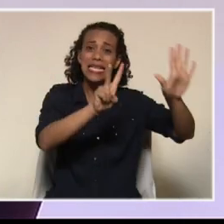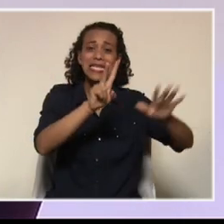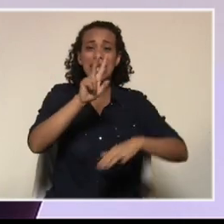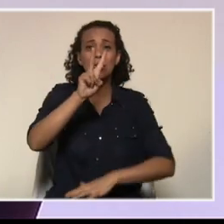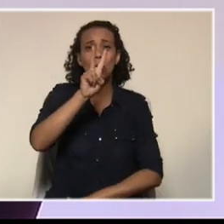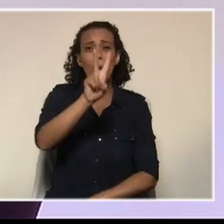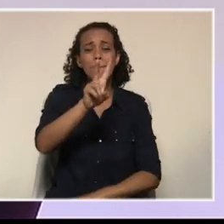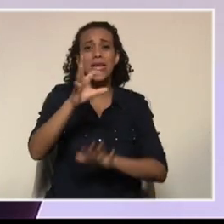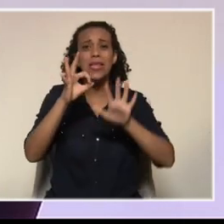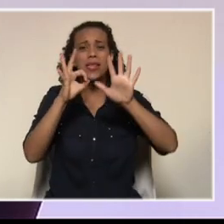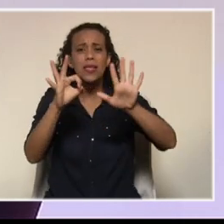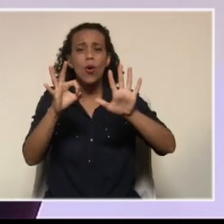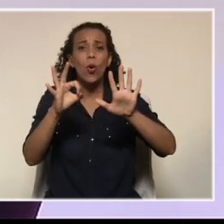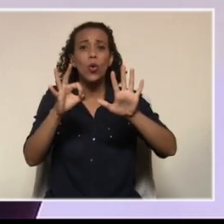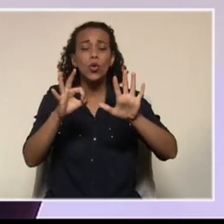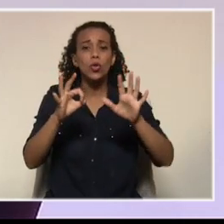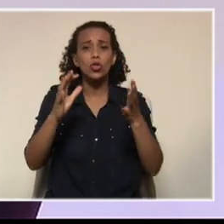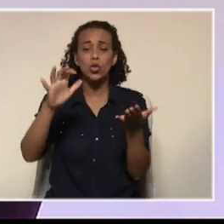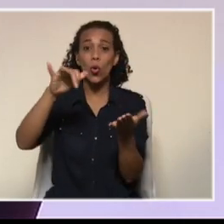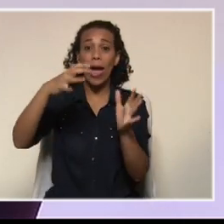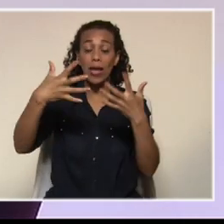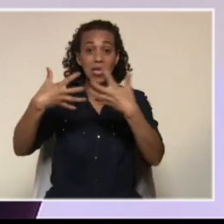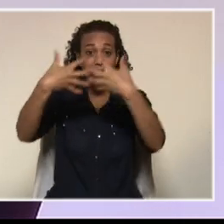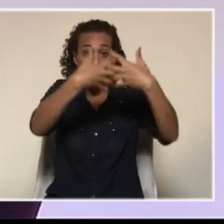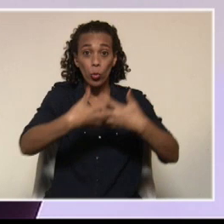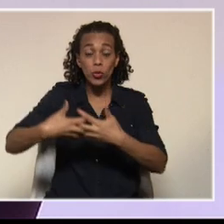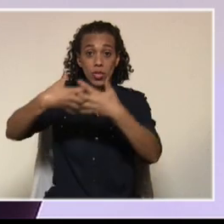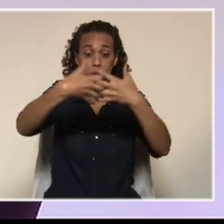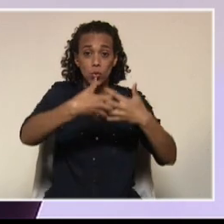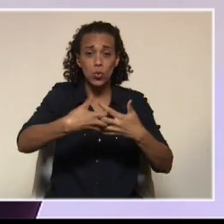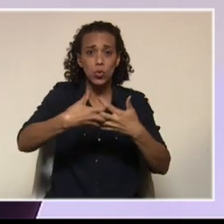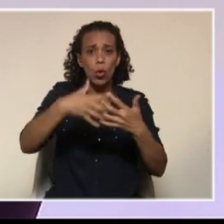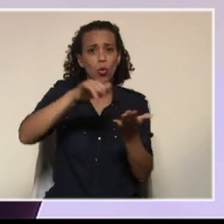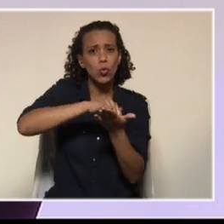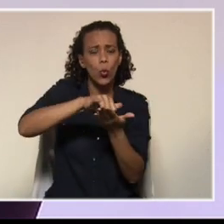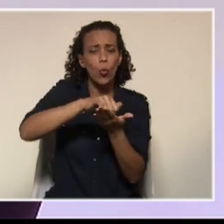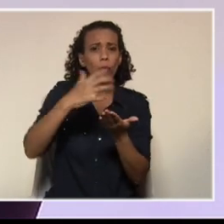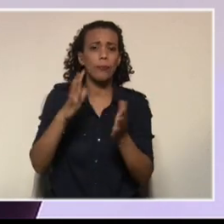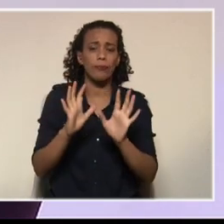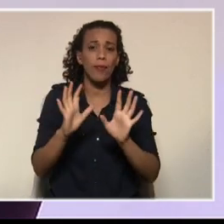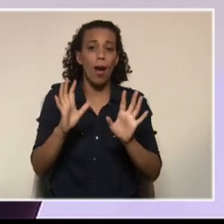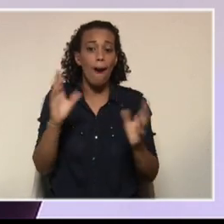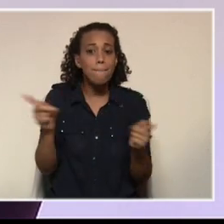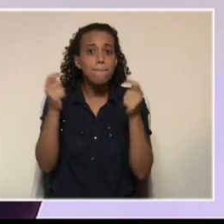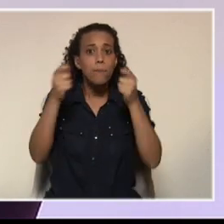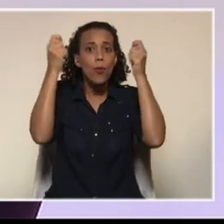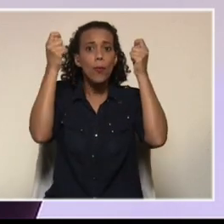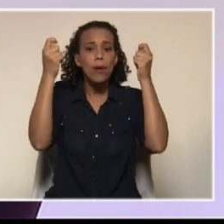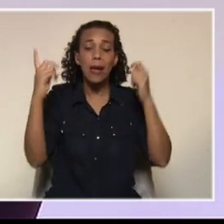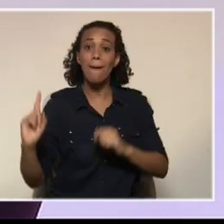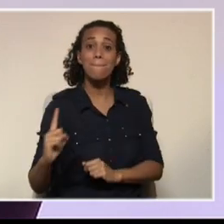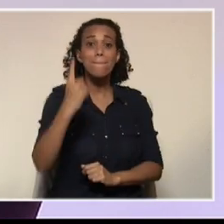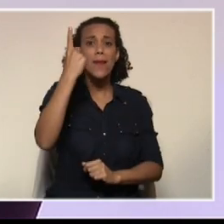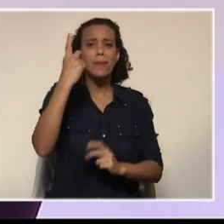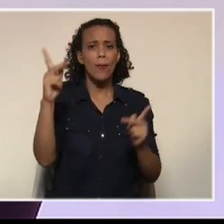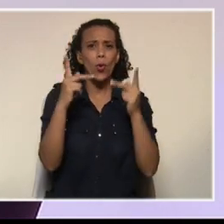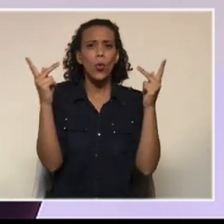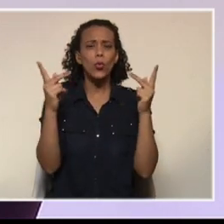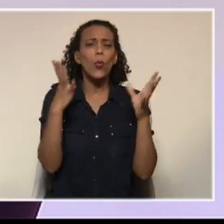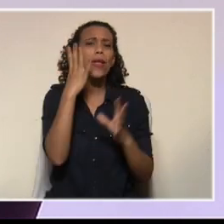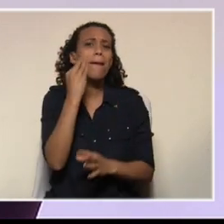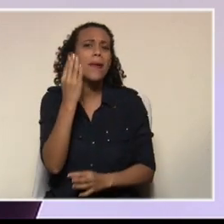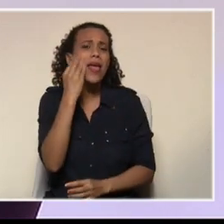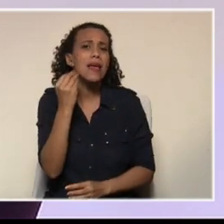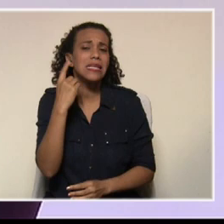1728, cuando la Gaceta de Boston en Massachusetts, el estado de Massachusetts, publica por primera vez una